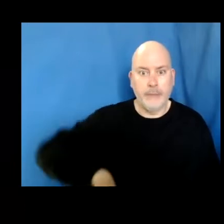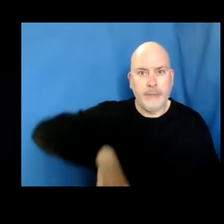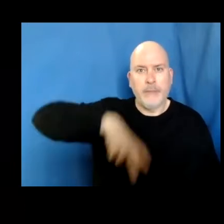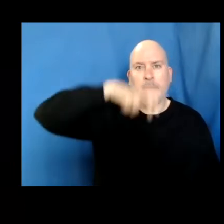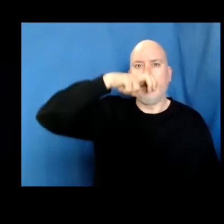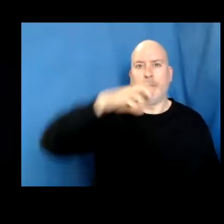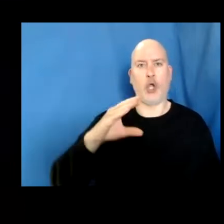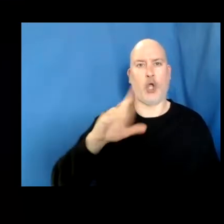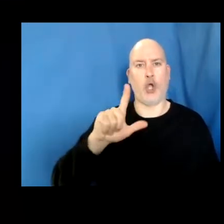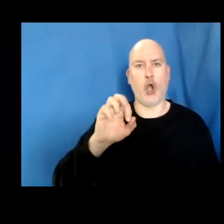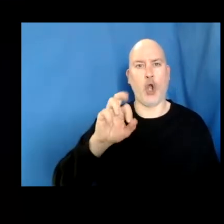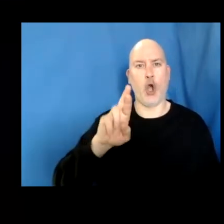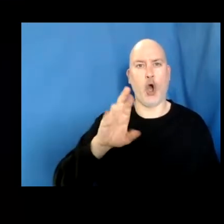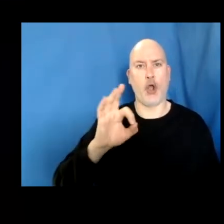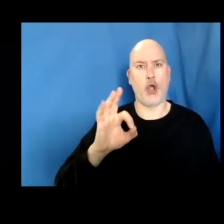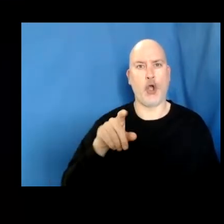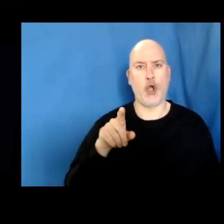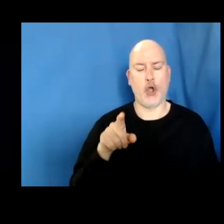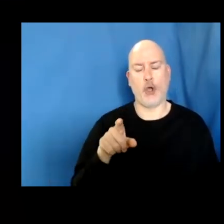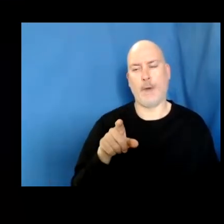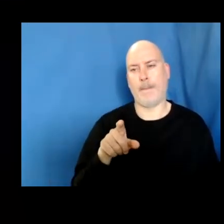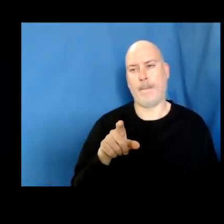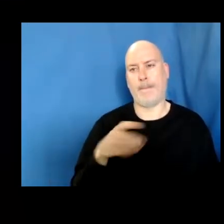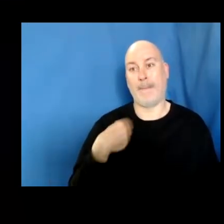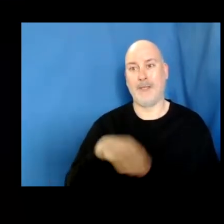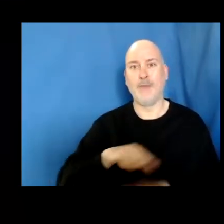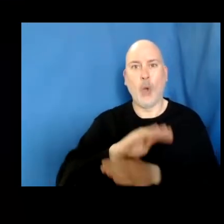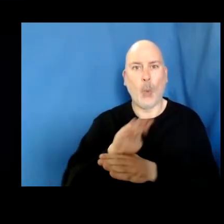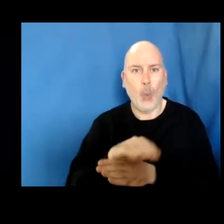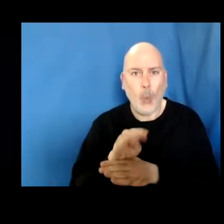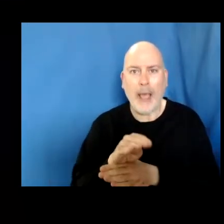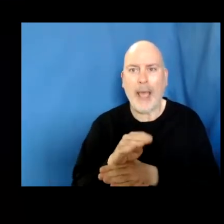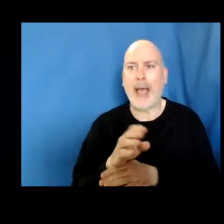cuando se han hecho las curas o las